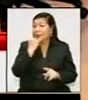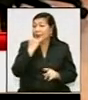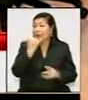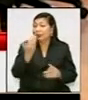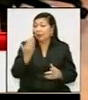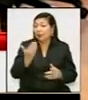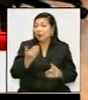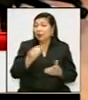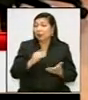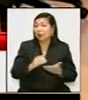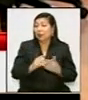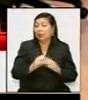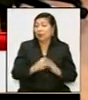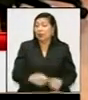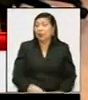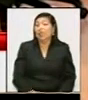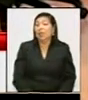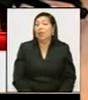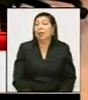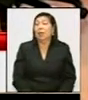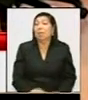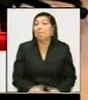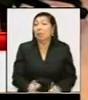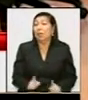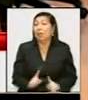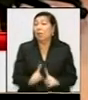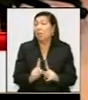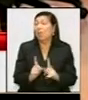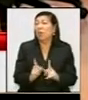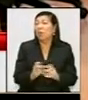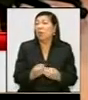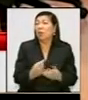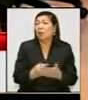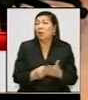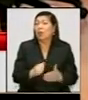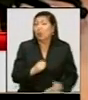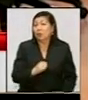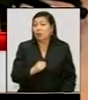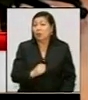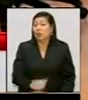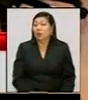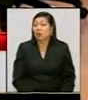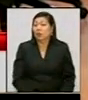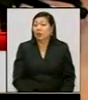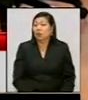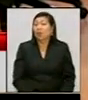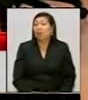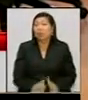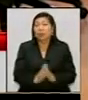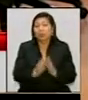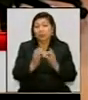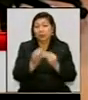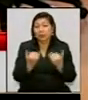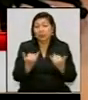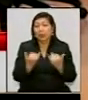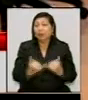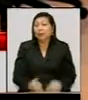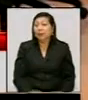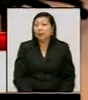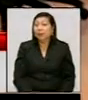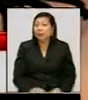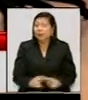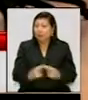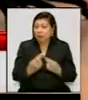derivado, creo, a otra área, ¿ya? Pero habiendo transcurrido tantos meses, señor presidente, yo le hago el pedido formal en esta